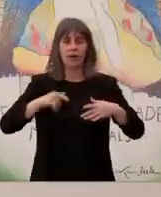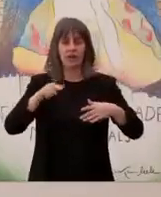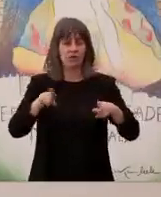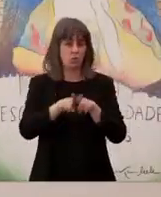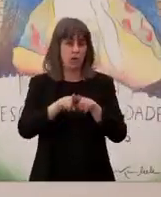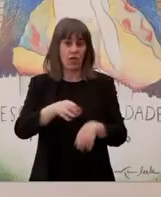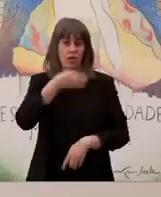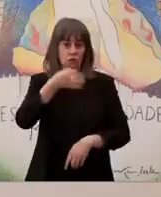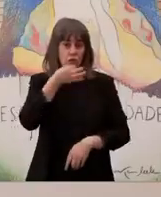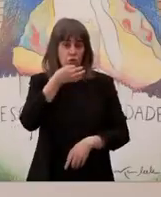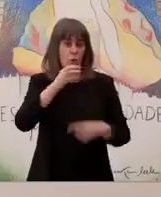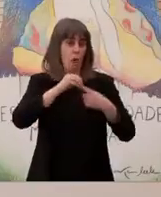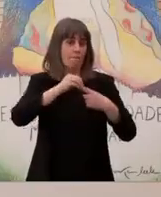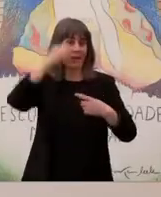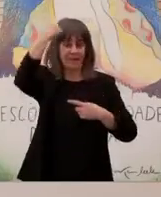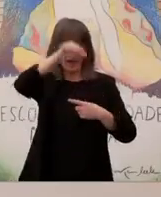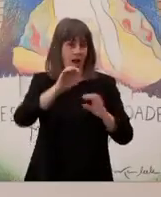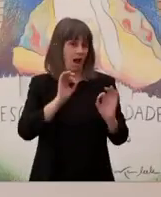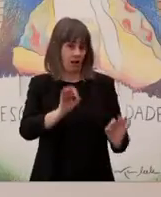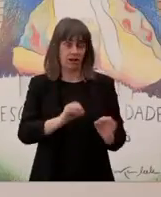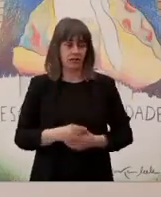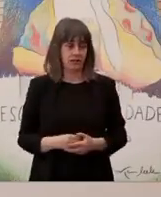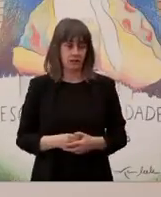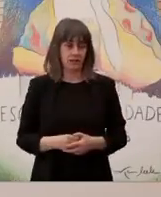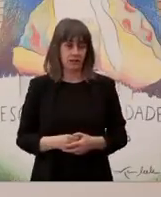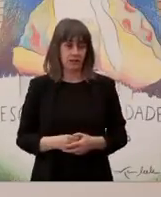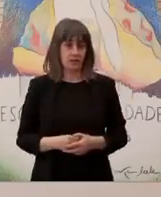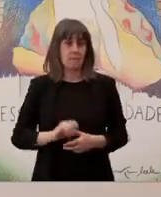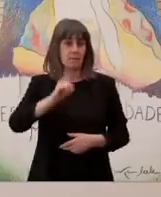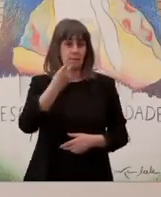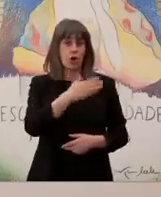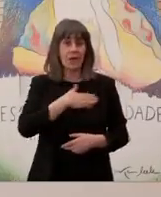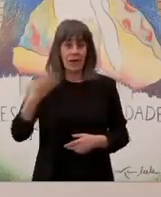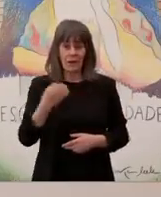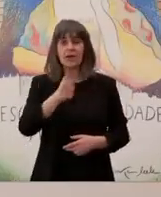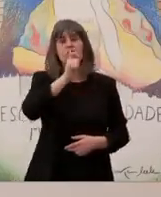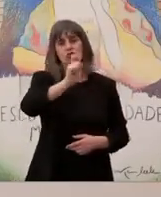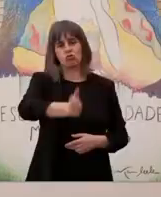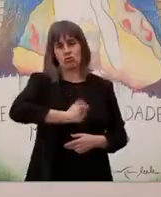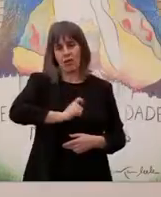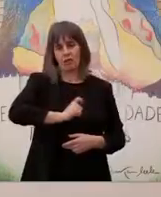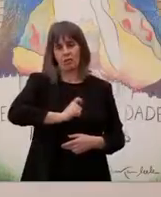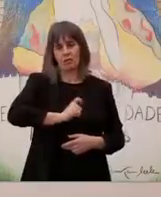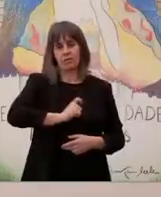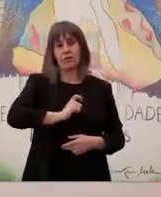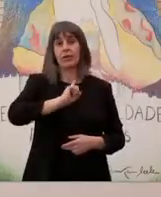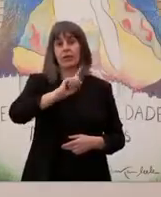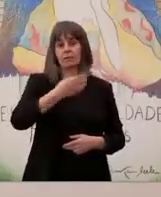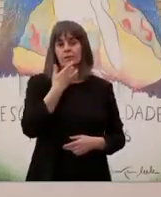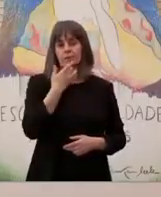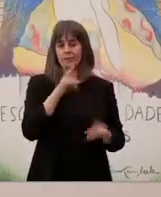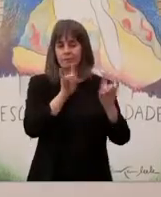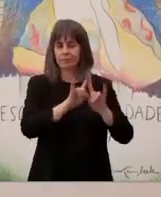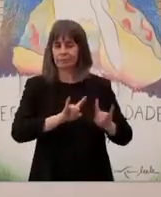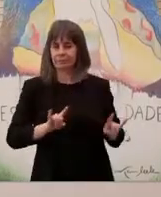del discurso patriarcal primero para insultarnos pretenden insultarnos segundo ciblinamente